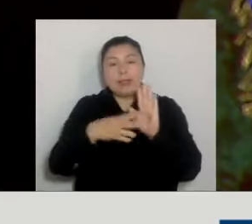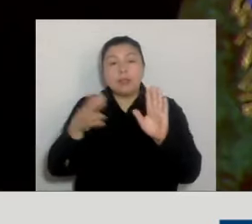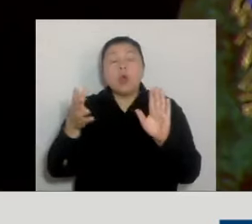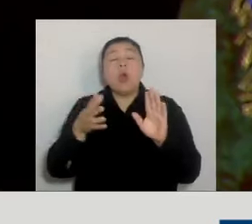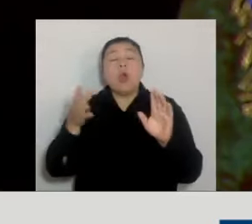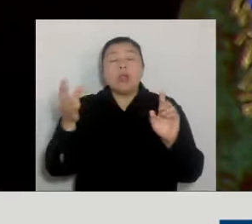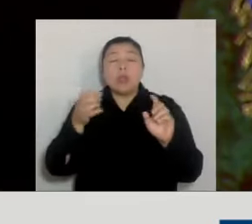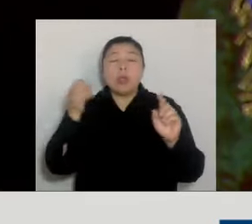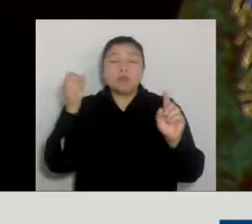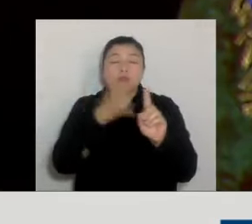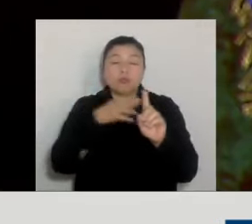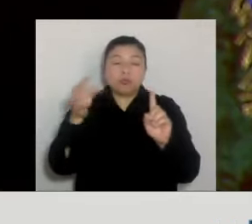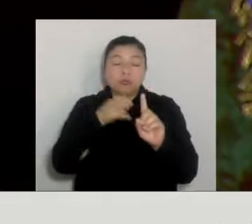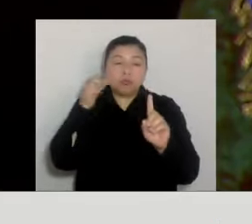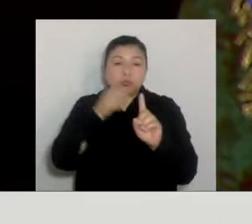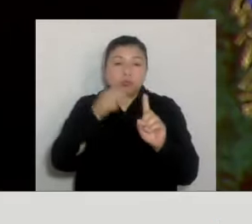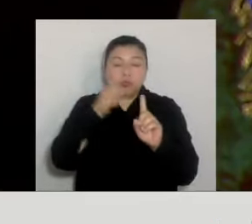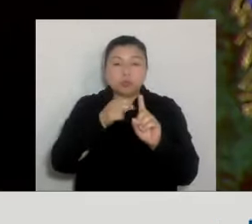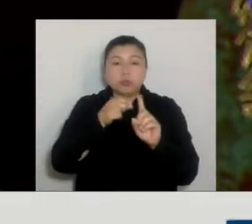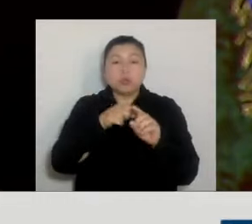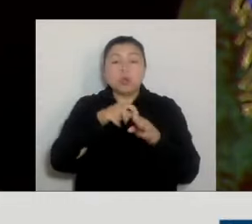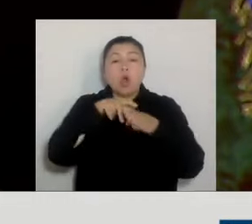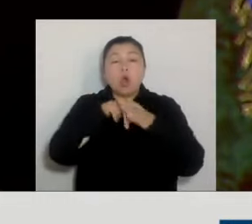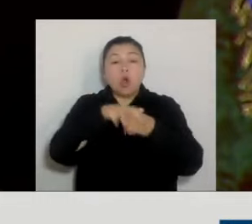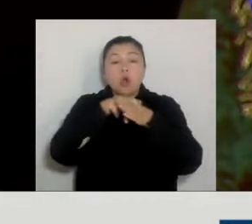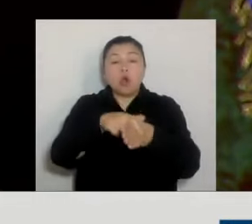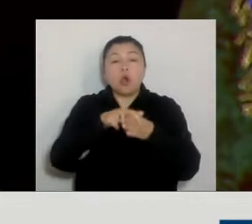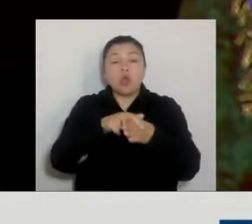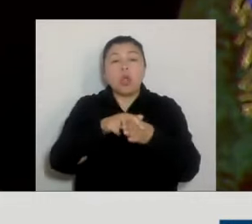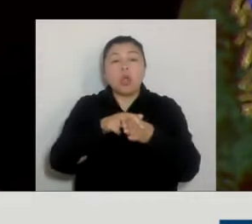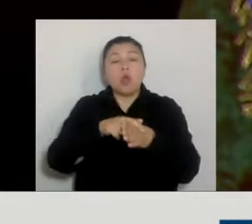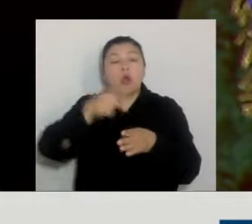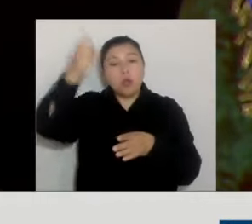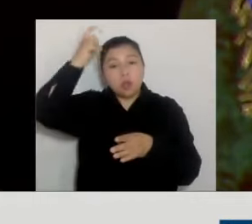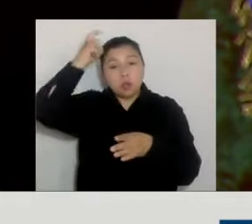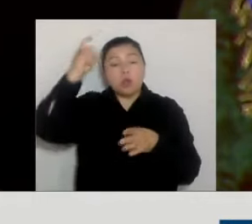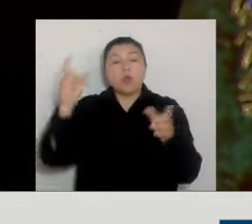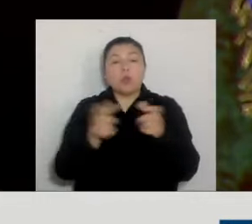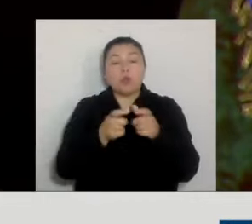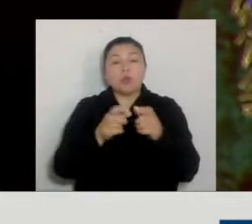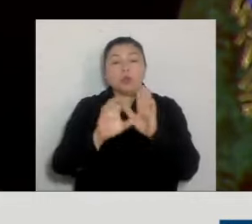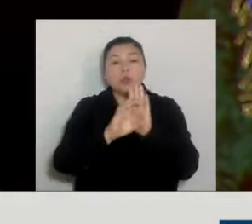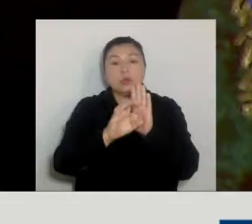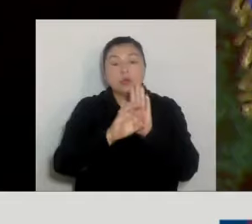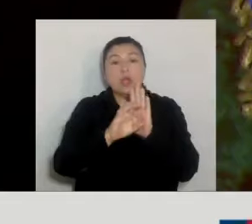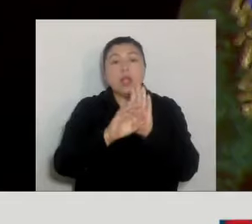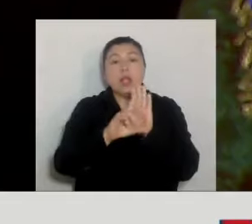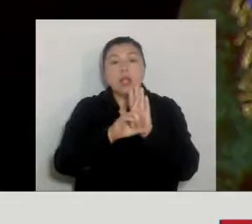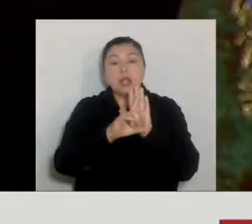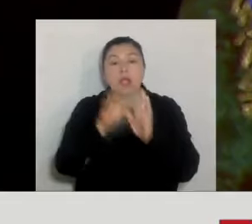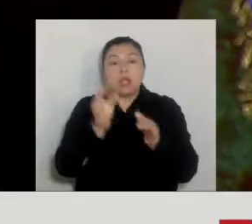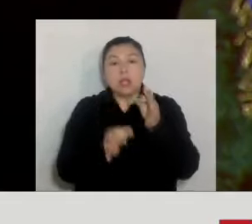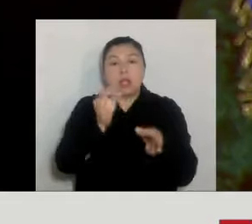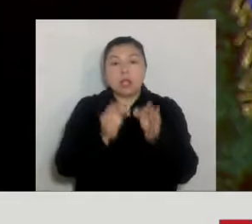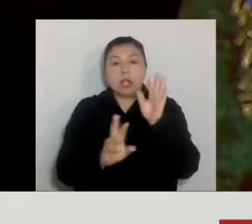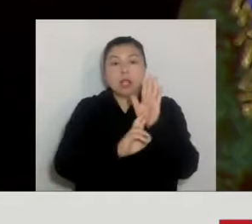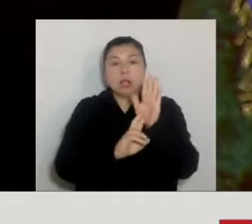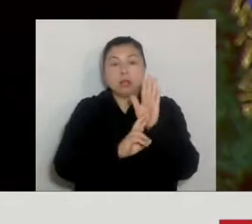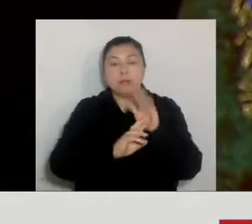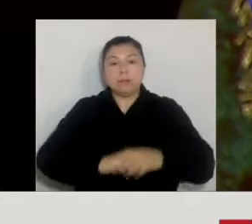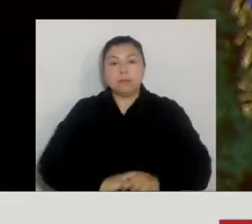el denominado coleo de toros actualmente radicado en la comisión de Constitución legislación justicia y